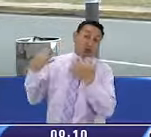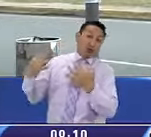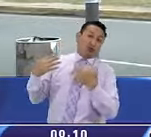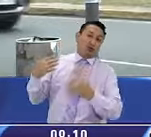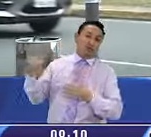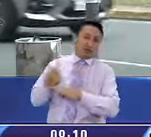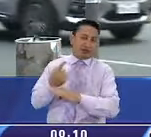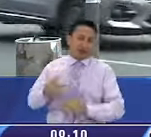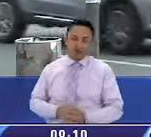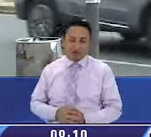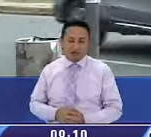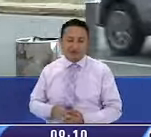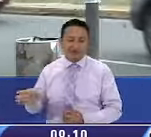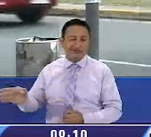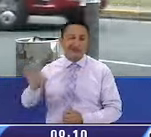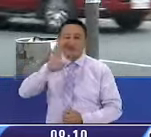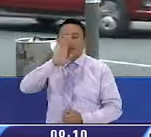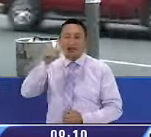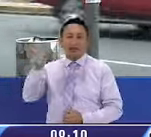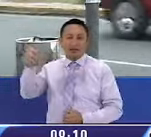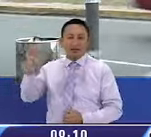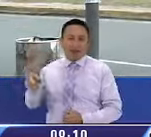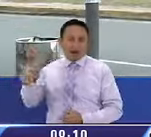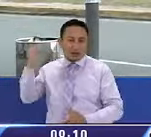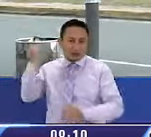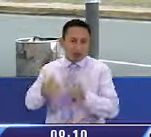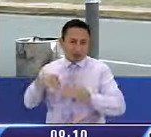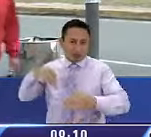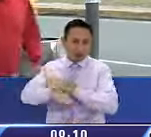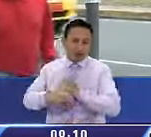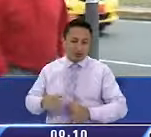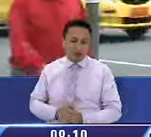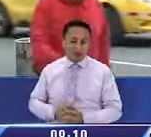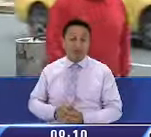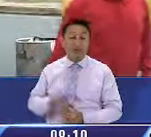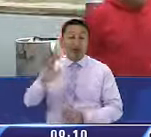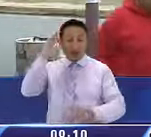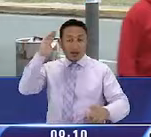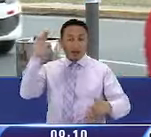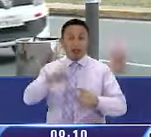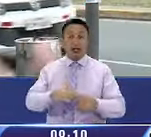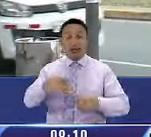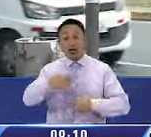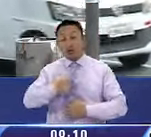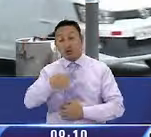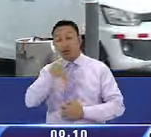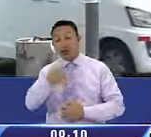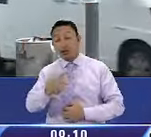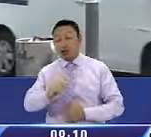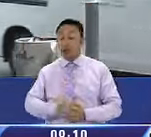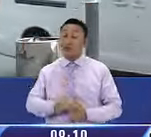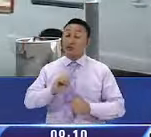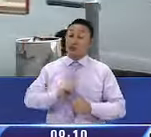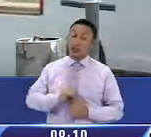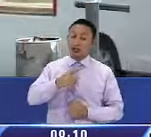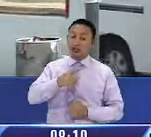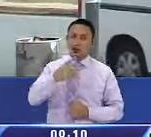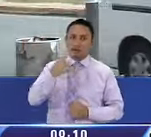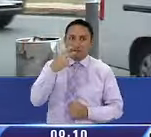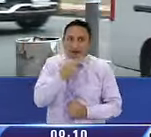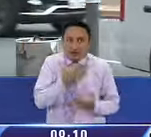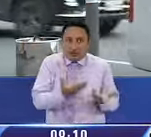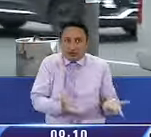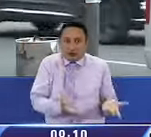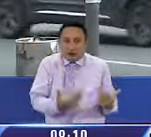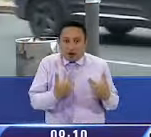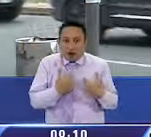que lo hace y creo que ha sido conocido por todos, y tratar de posicionar un mensaje de que yo dije, poniendo montajes y demás cosas, yo voy a